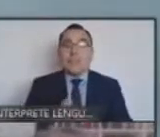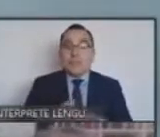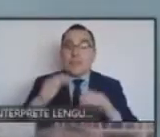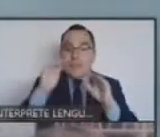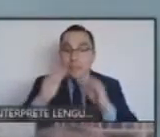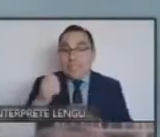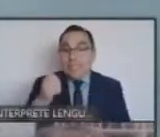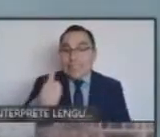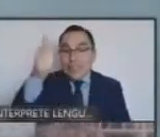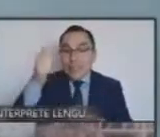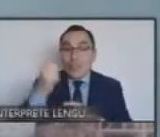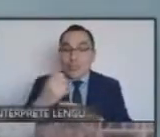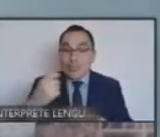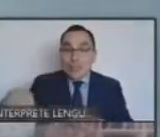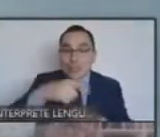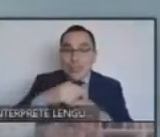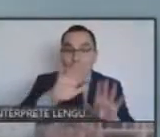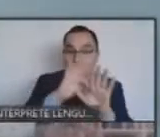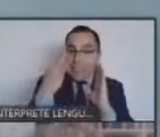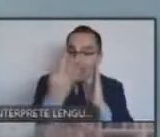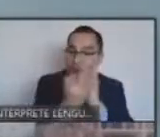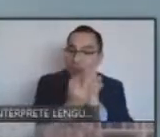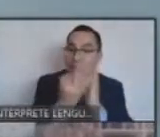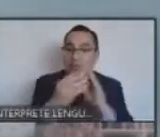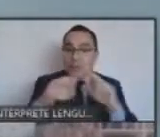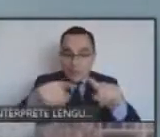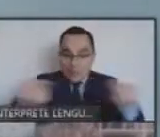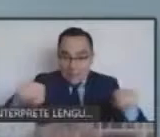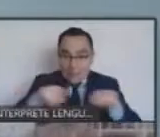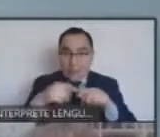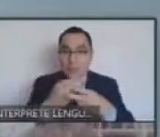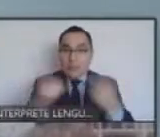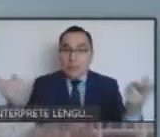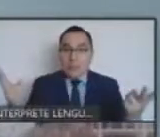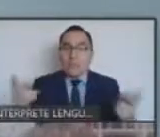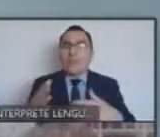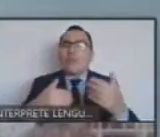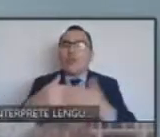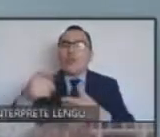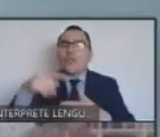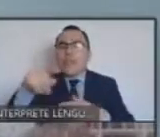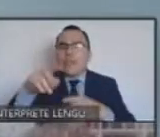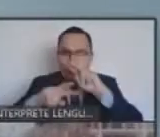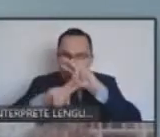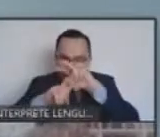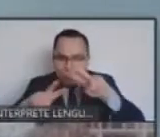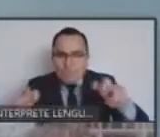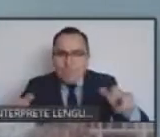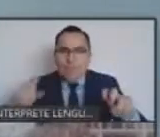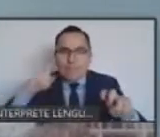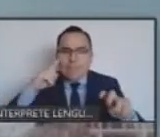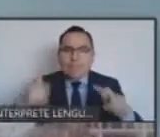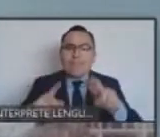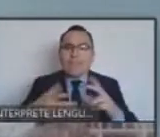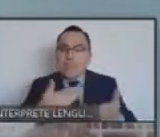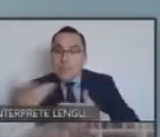director de la Fundación Espacio Público, donde ha dirigido investigaciones vinculadas a